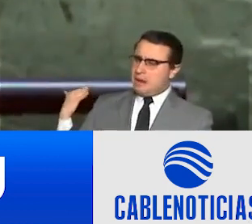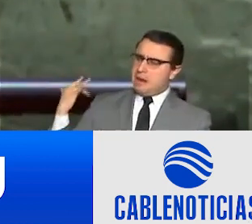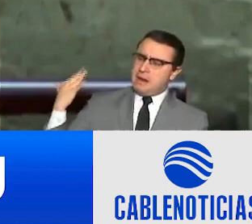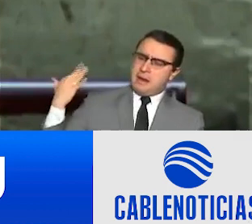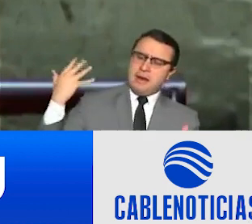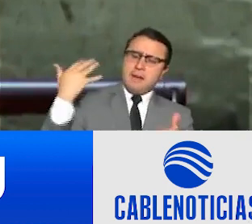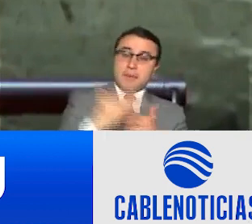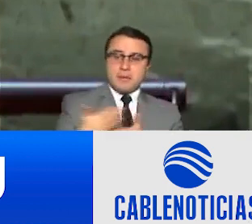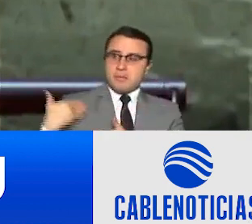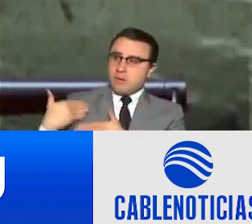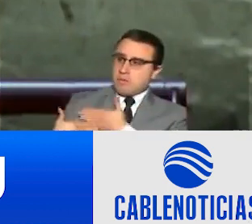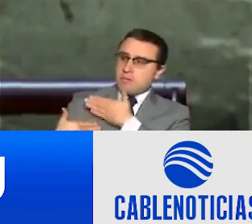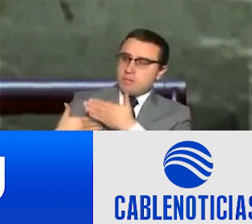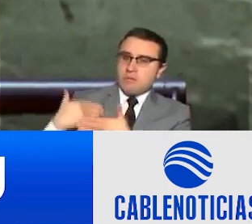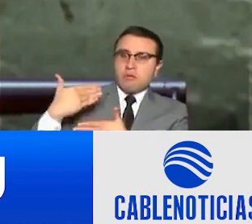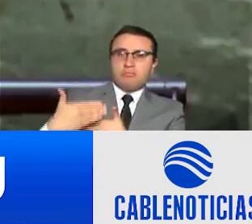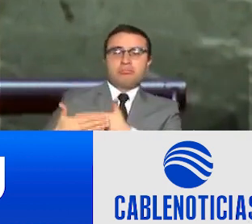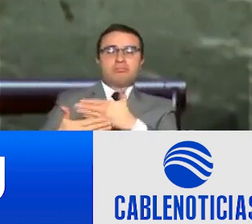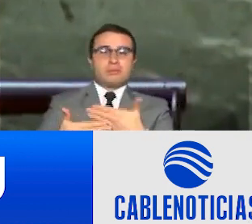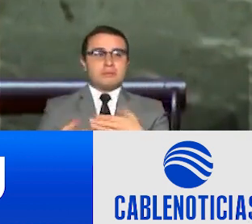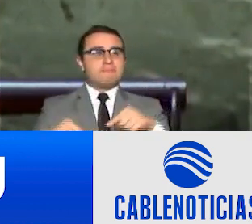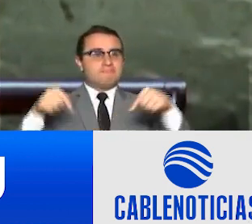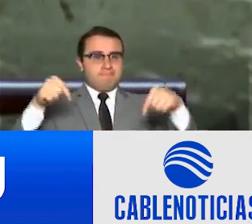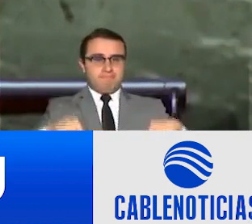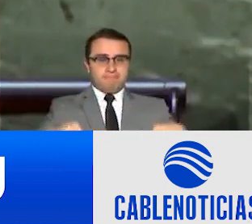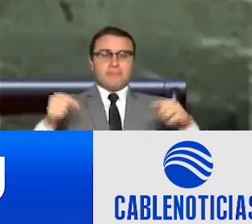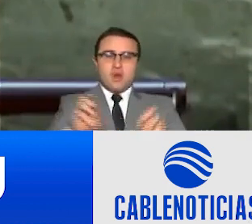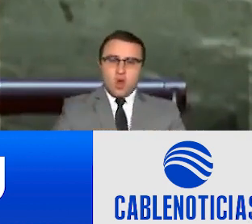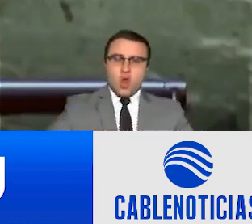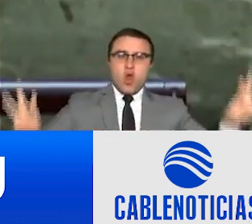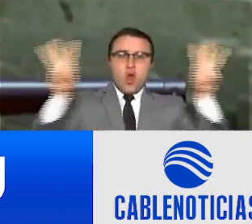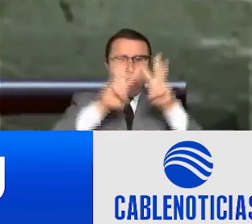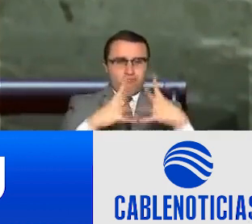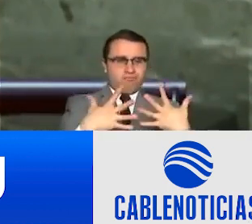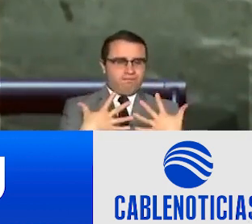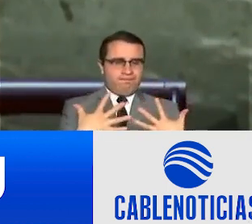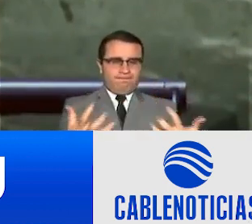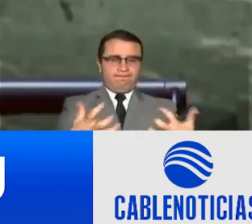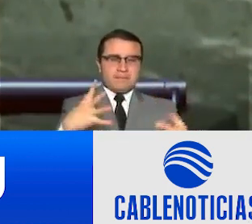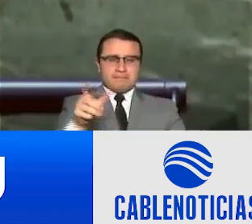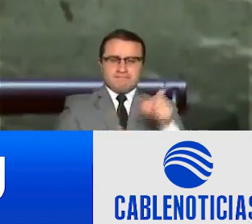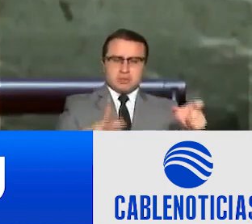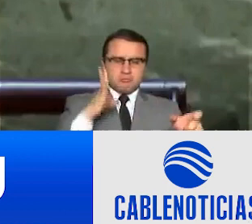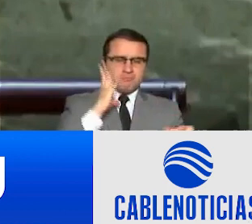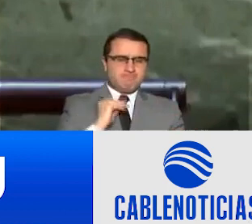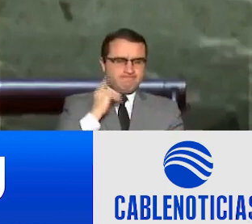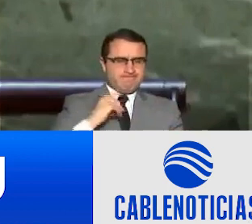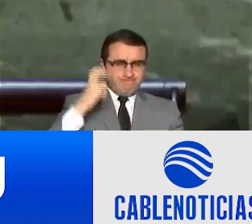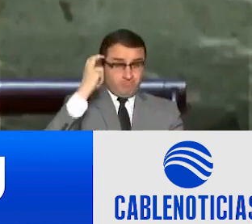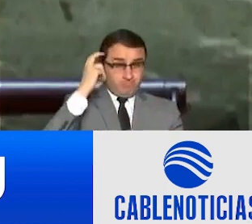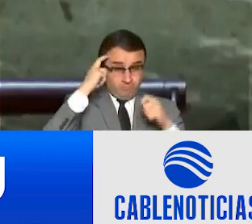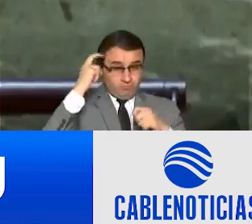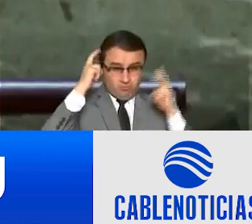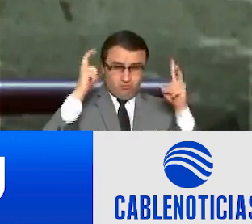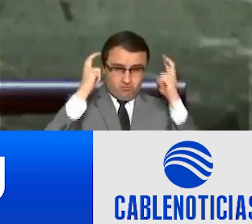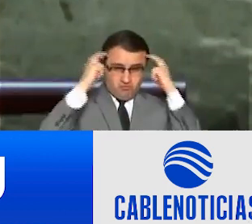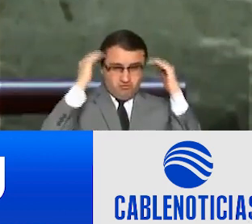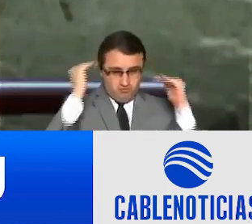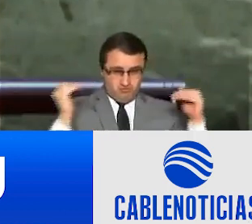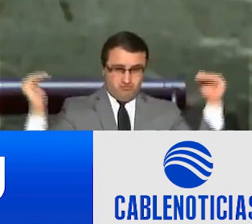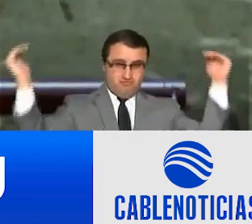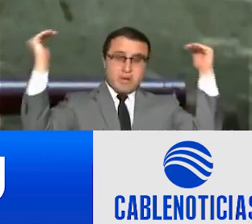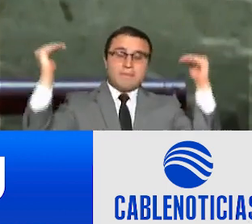a través incluso del panel de expertos de Naciones Unidas, llegó a la conclusión que si